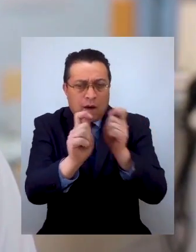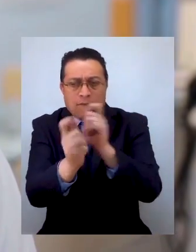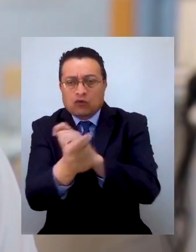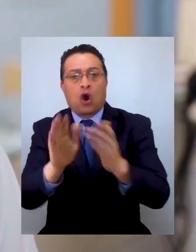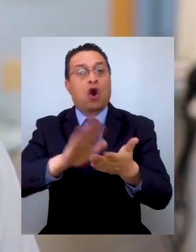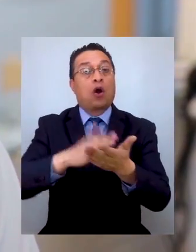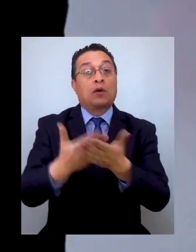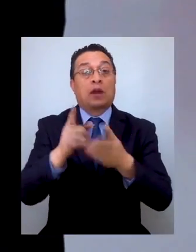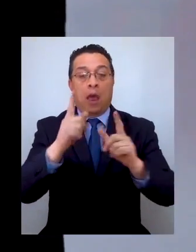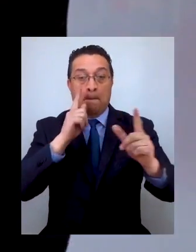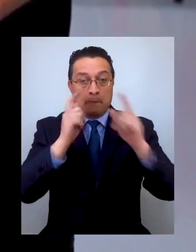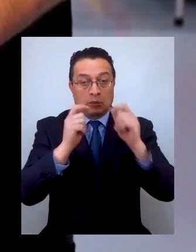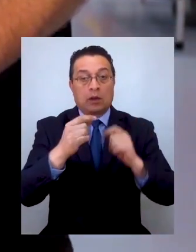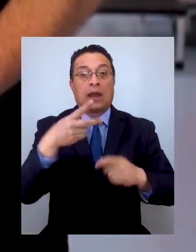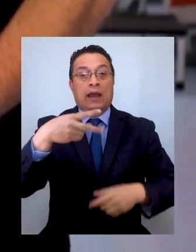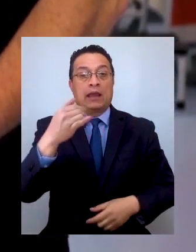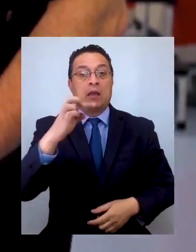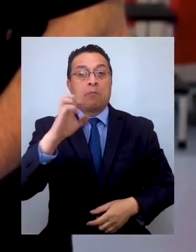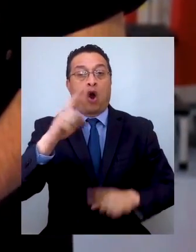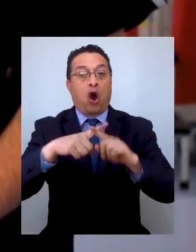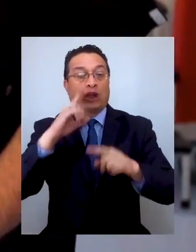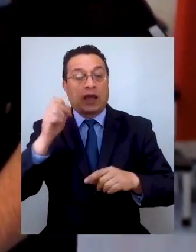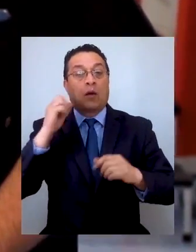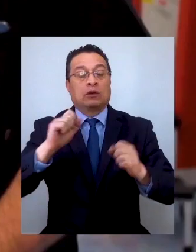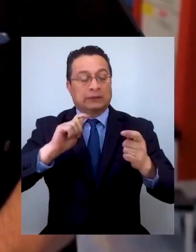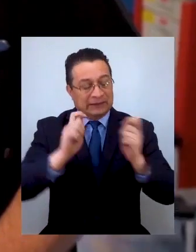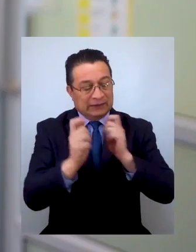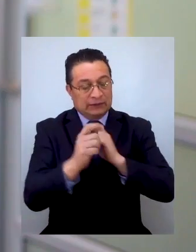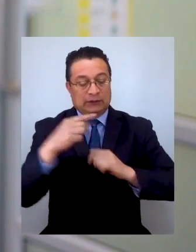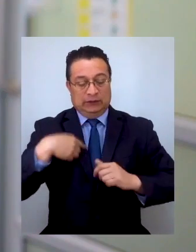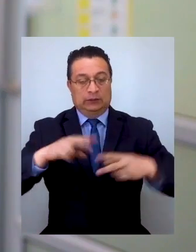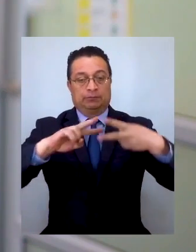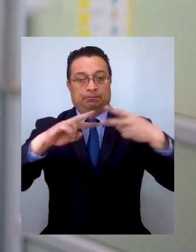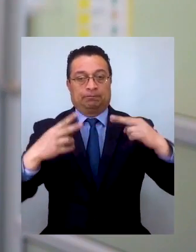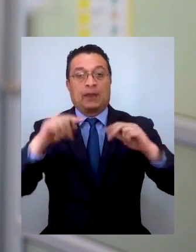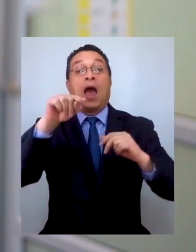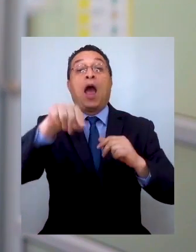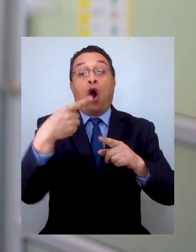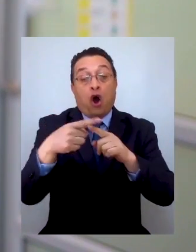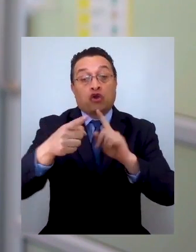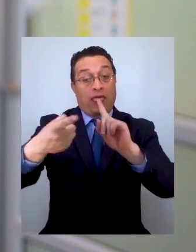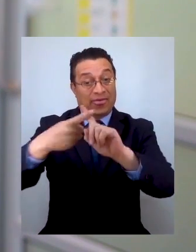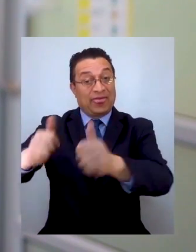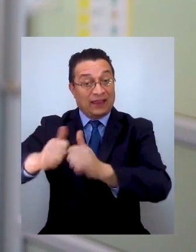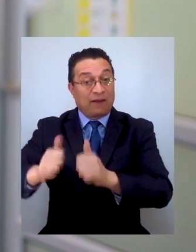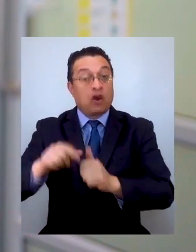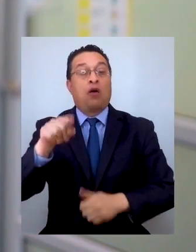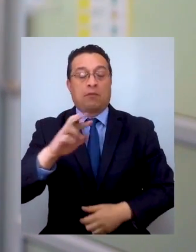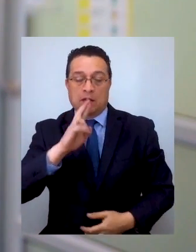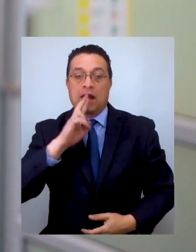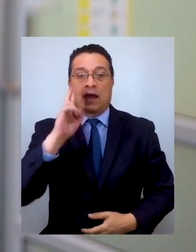estos pacientes ante el riesgo de hipoxia, falla multiorgánica y trastornos metabólicos. Otro desafío del